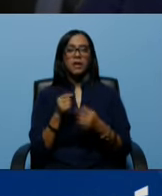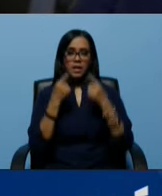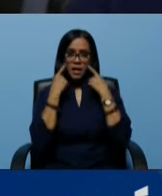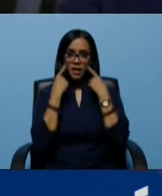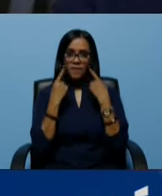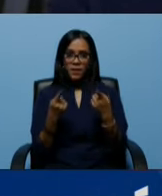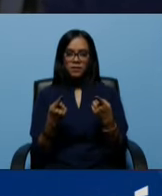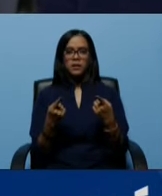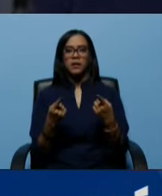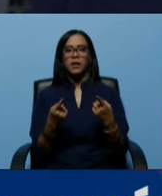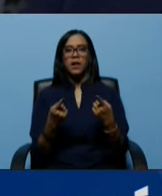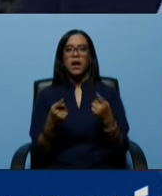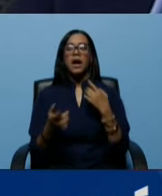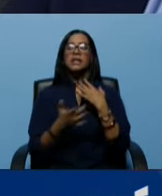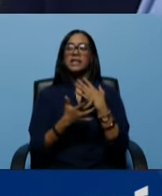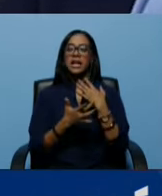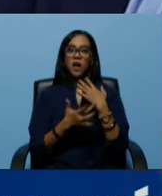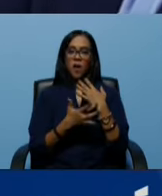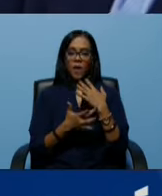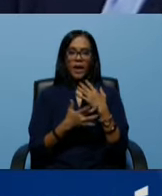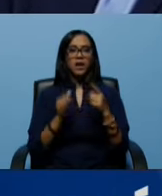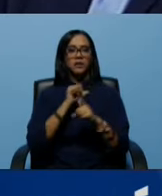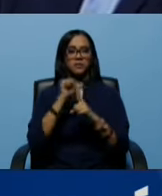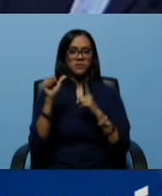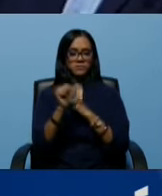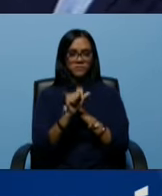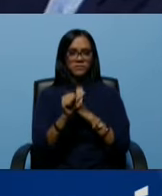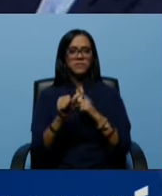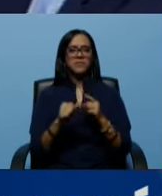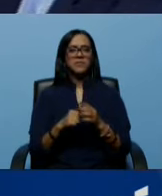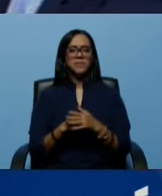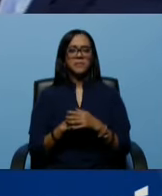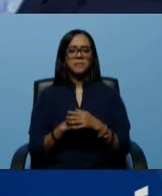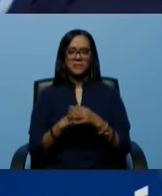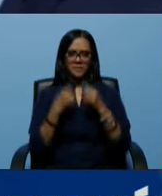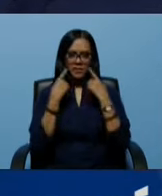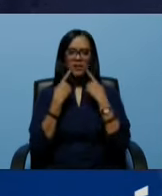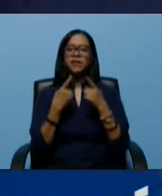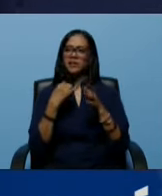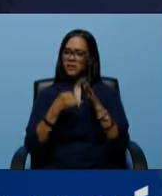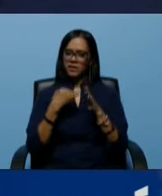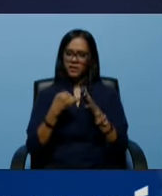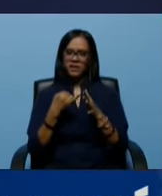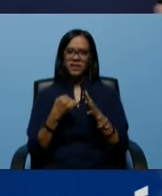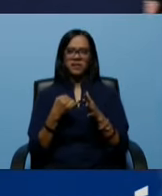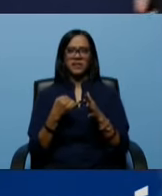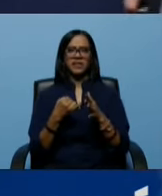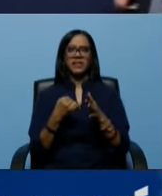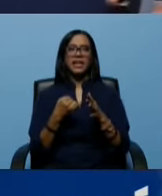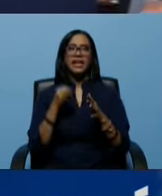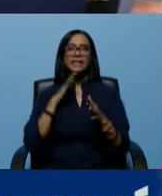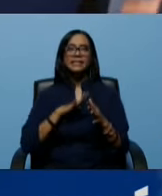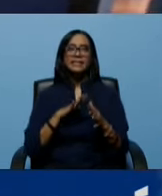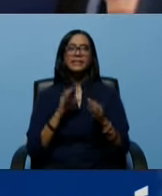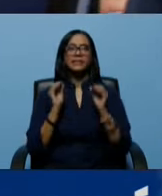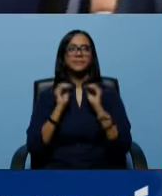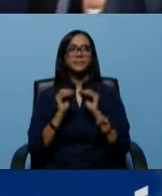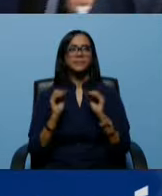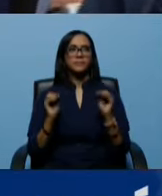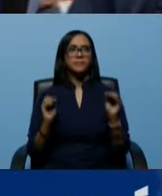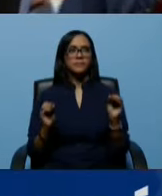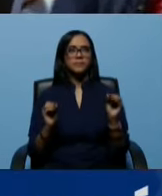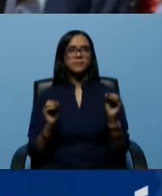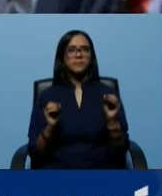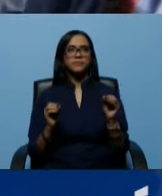orgánico, tecnológico, desde el punto de vista institucional, está llamado y está